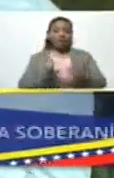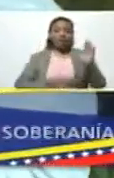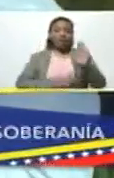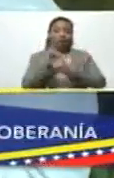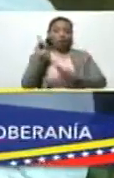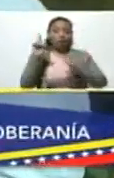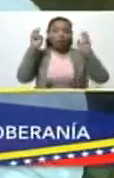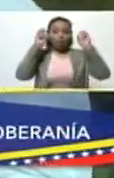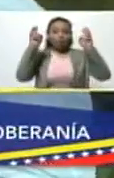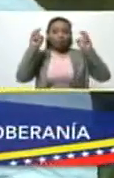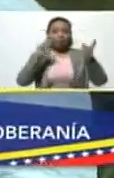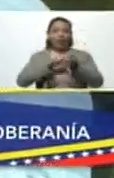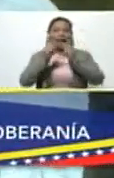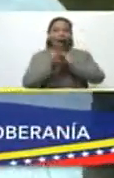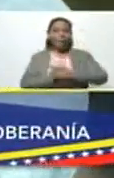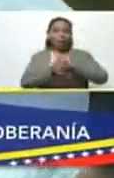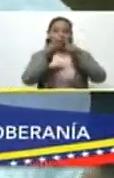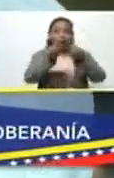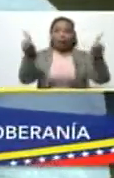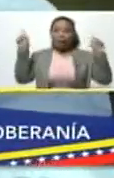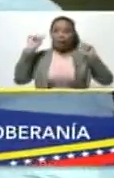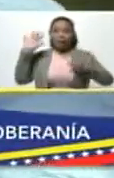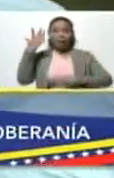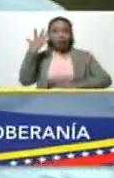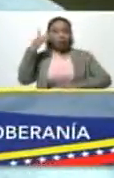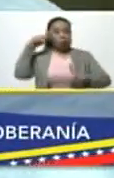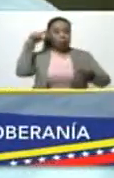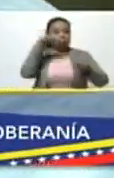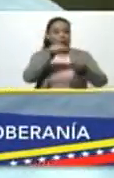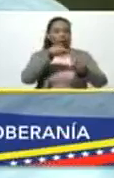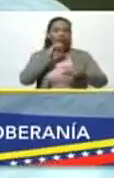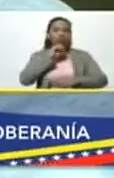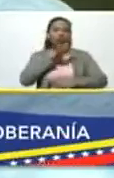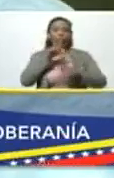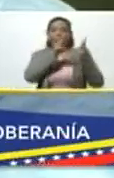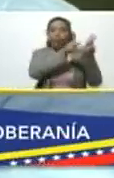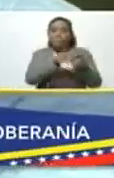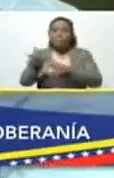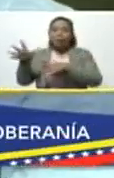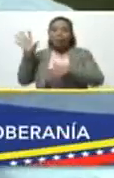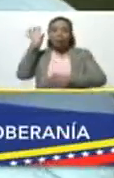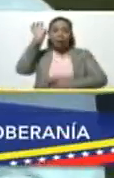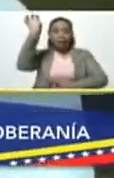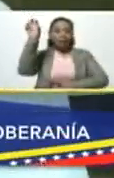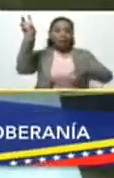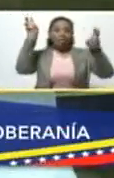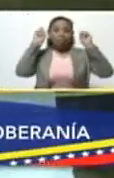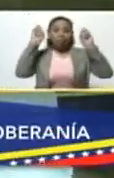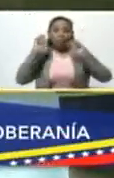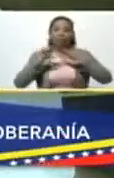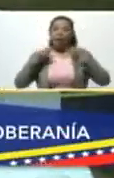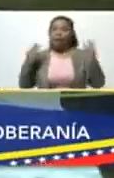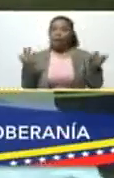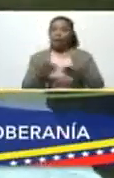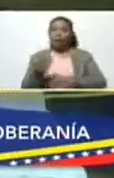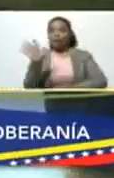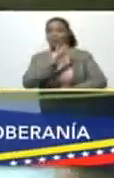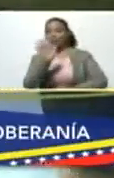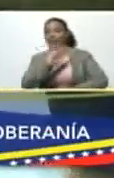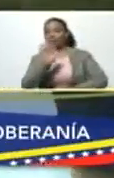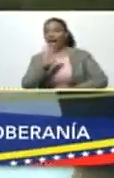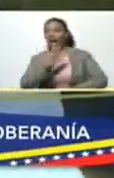El tema del cambio climático, quinto objetivo histórico del Plan de la Patria. El tema de la pandemia, que ya son las